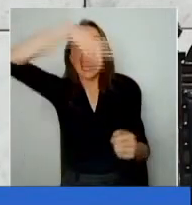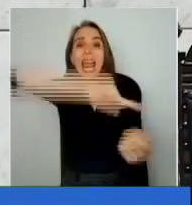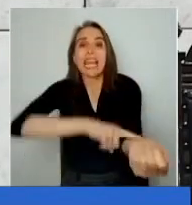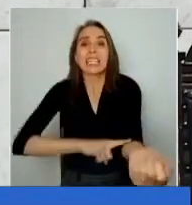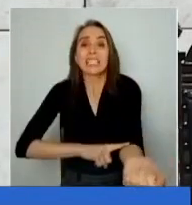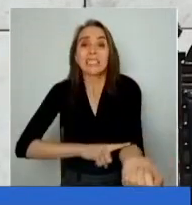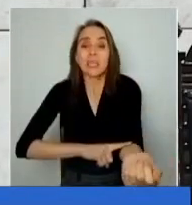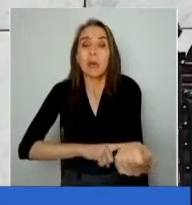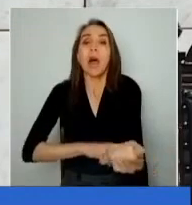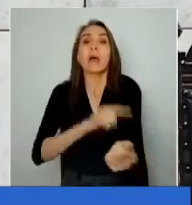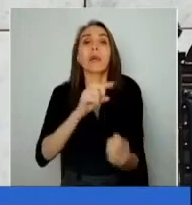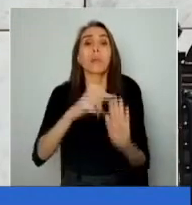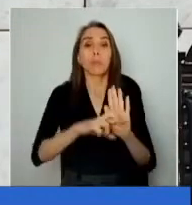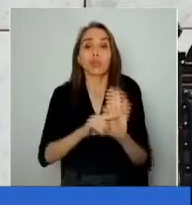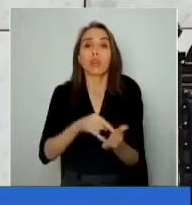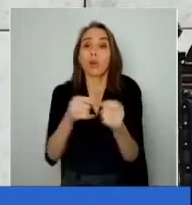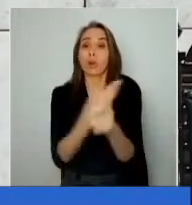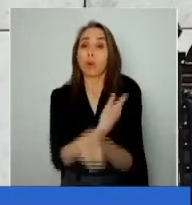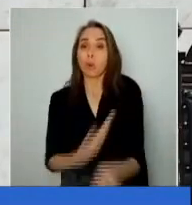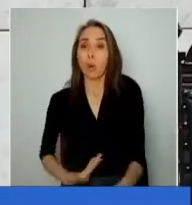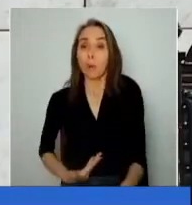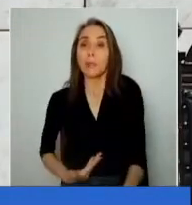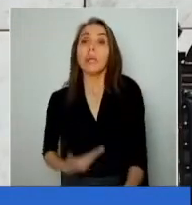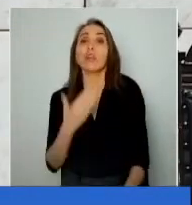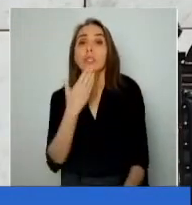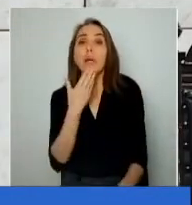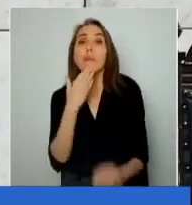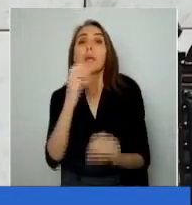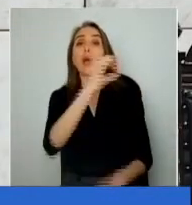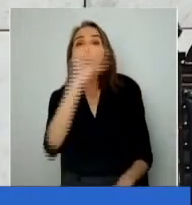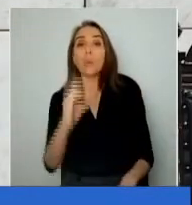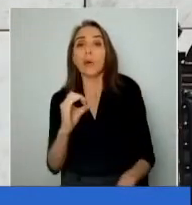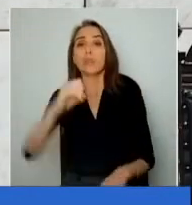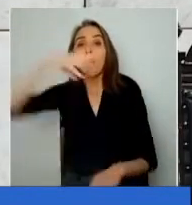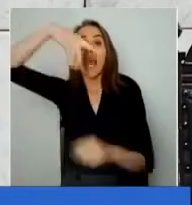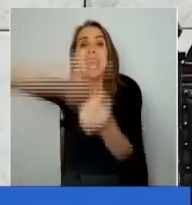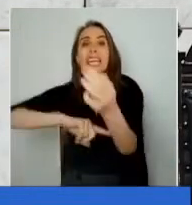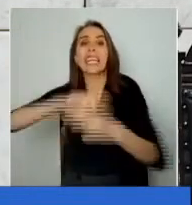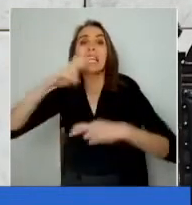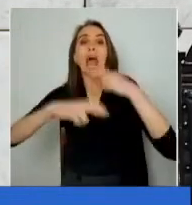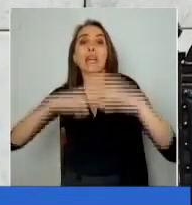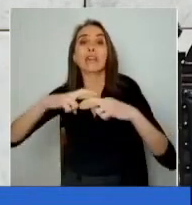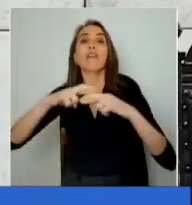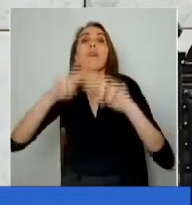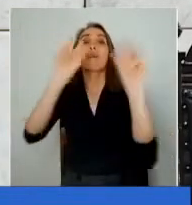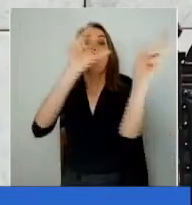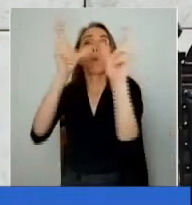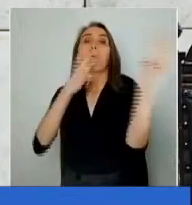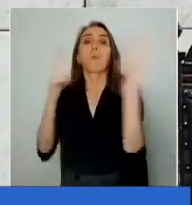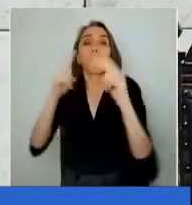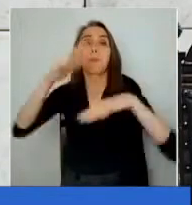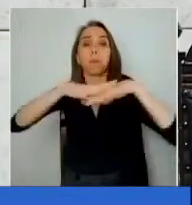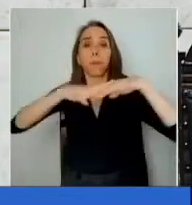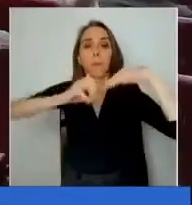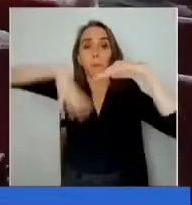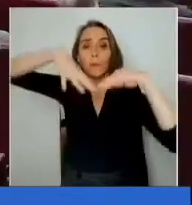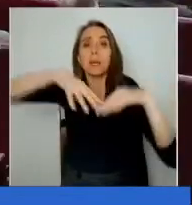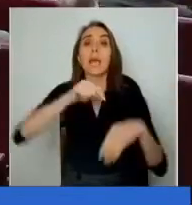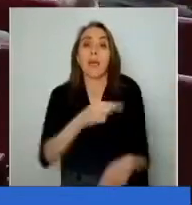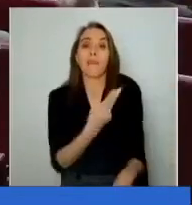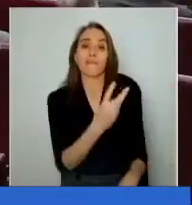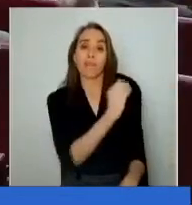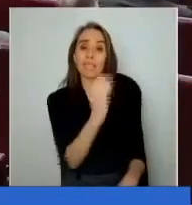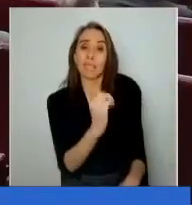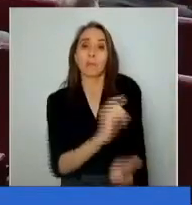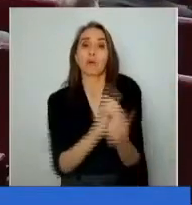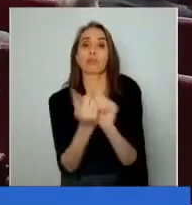aprobamos la ley de cuotas de energías renovables que pretende alcanzar una meta del veinte al sesenta por ciento anual en el año